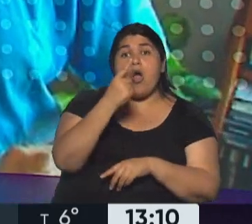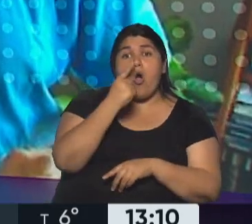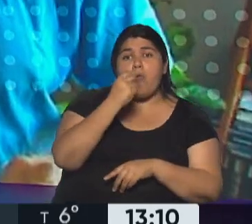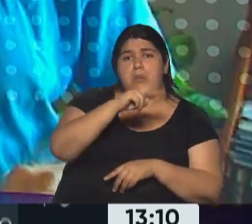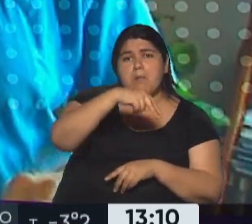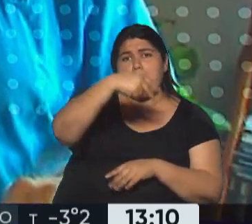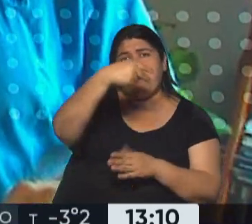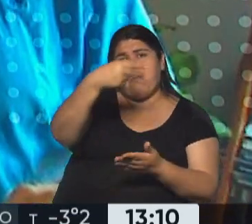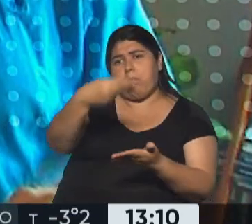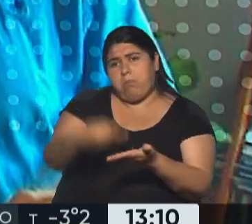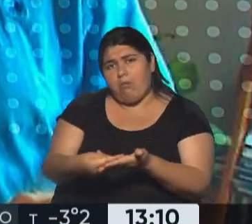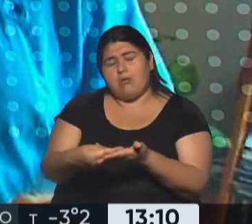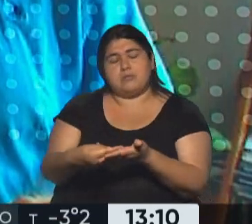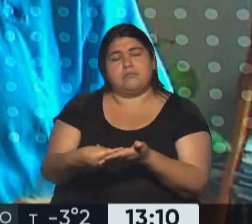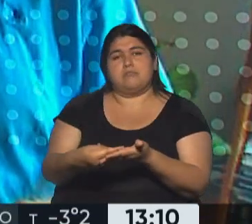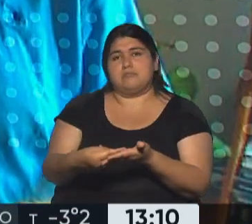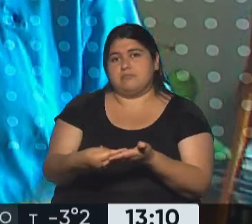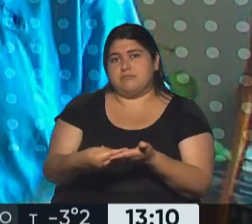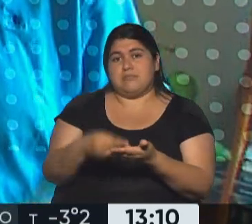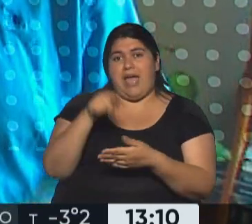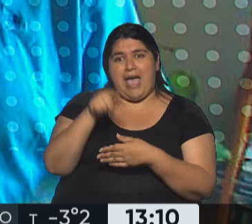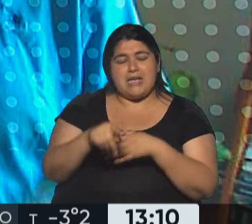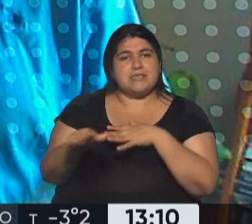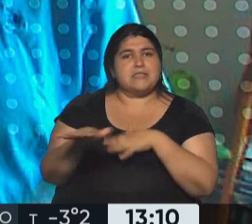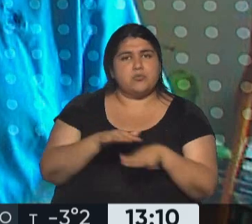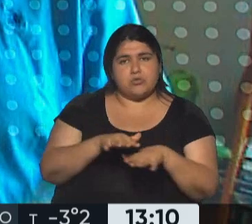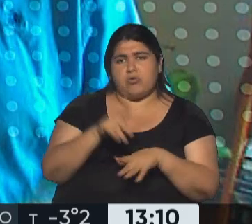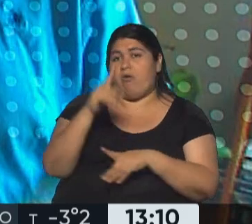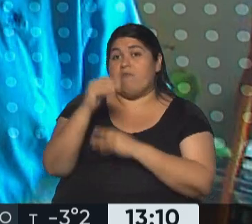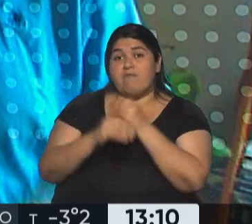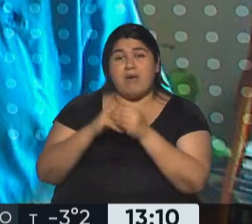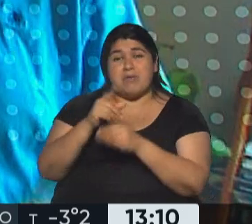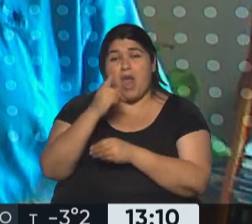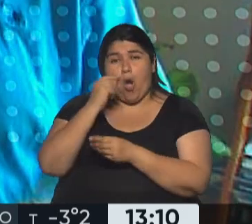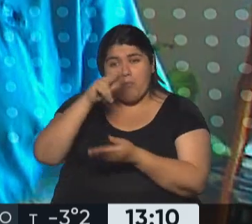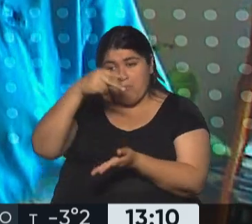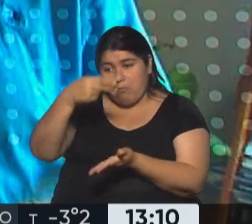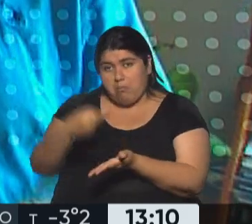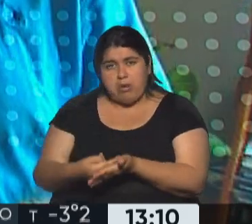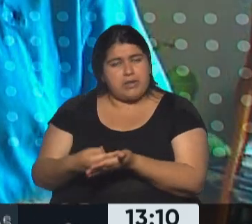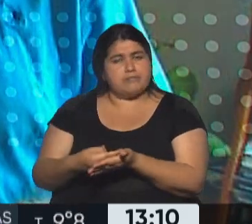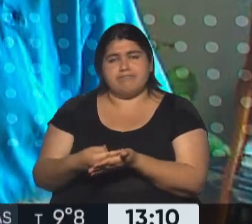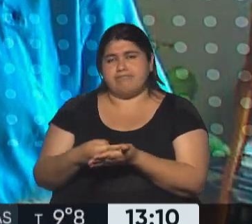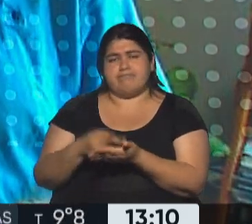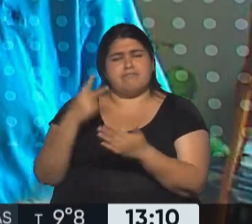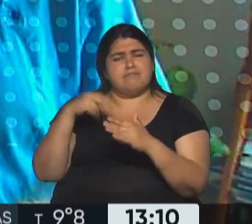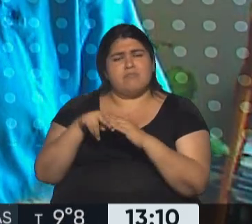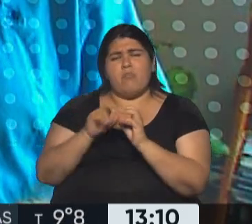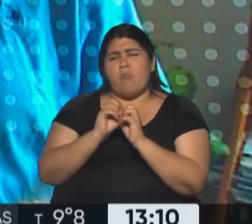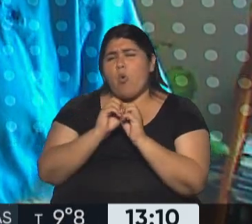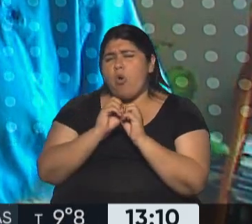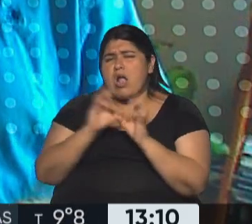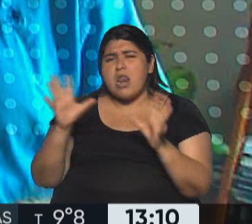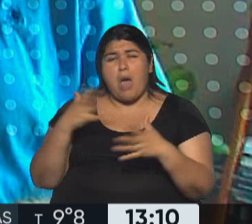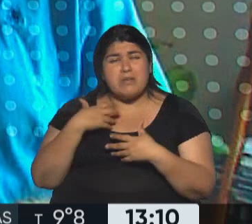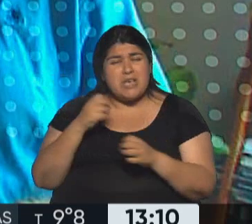y allí comienza justamente esta situación que denuncia la familia porque ha estado muy grave. Afortunadamente su estado